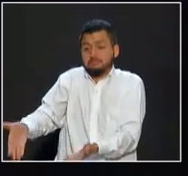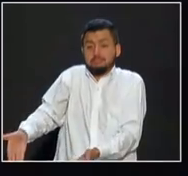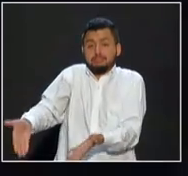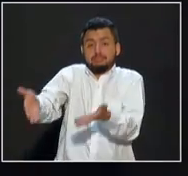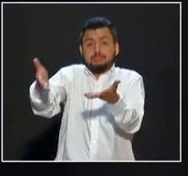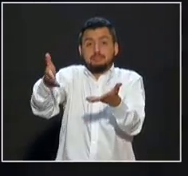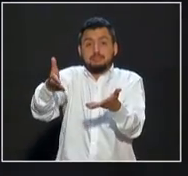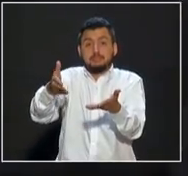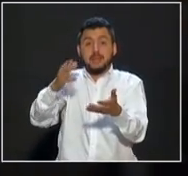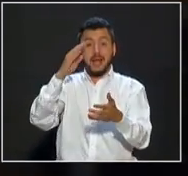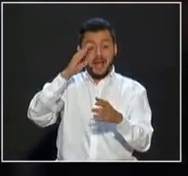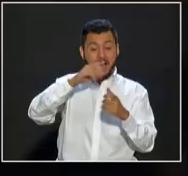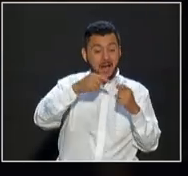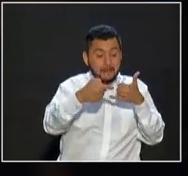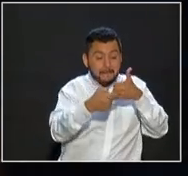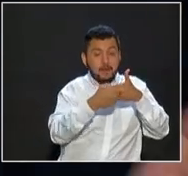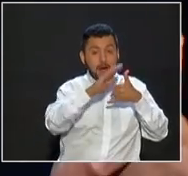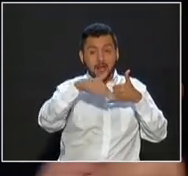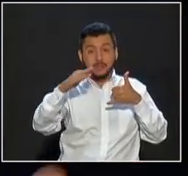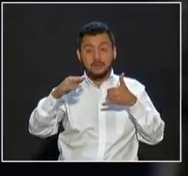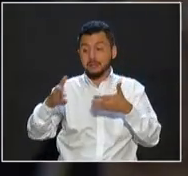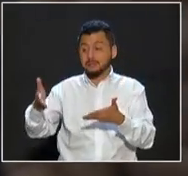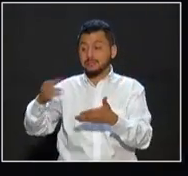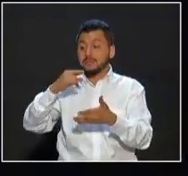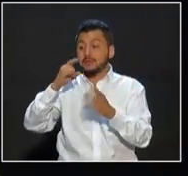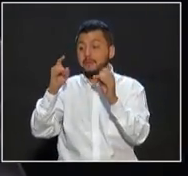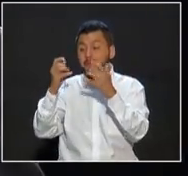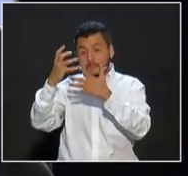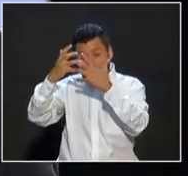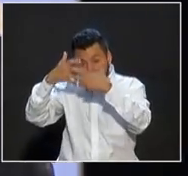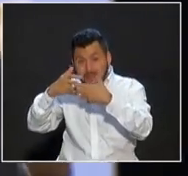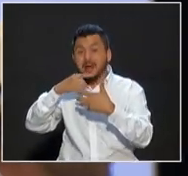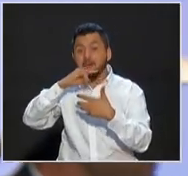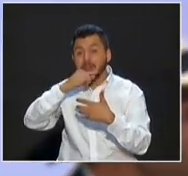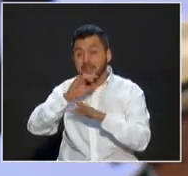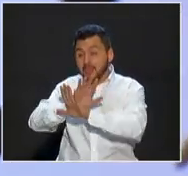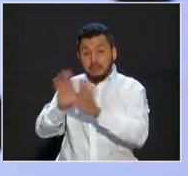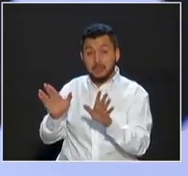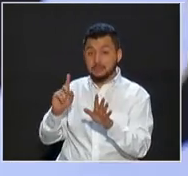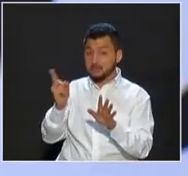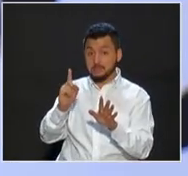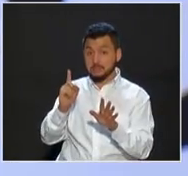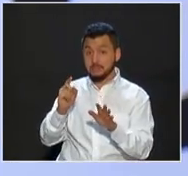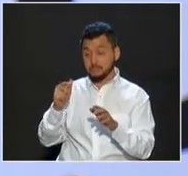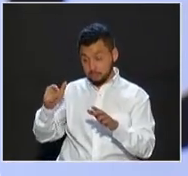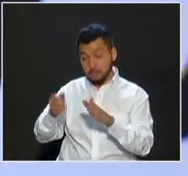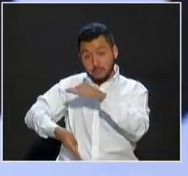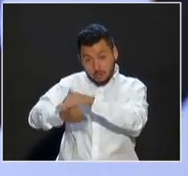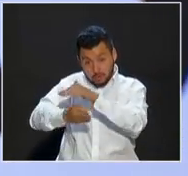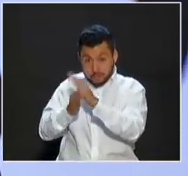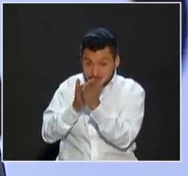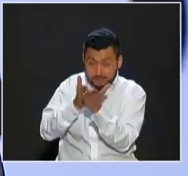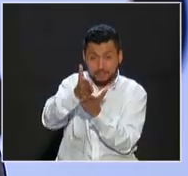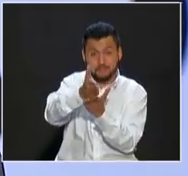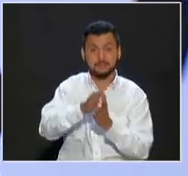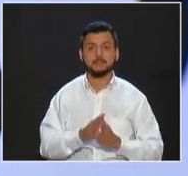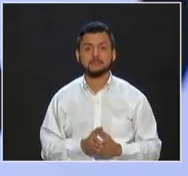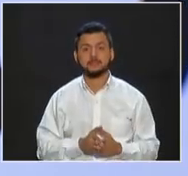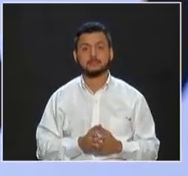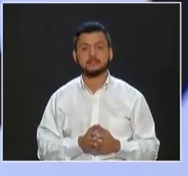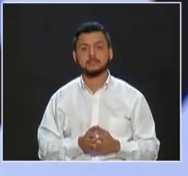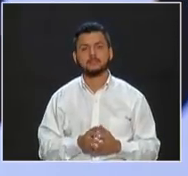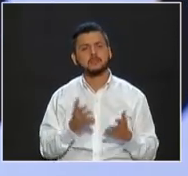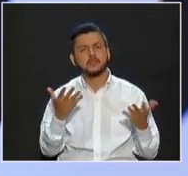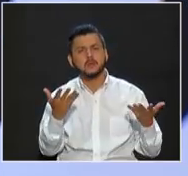frente al tema de industrial y comercial del estado con una preocupación desde el punto de vista de la planeación tributaria pero a renglón seguido voy a convocar a la